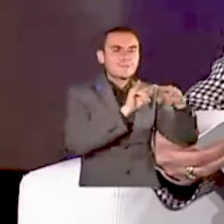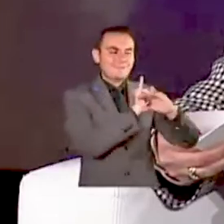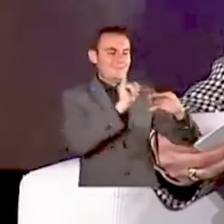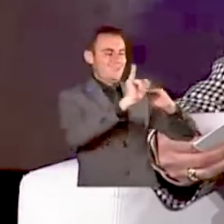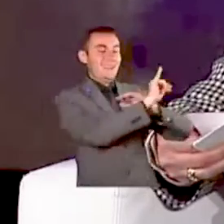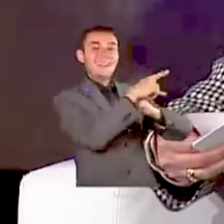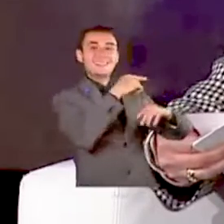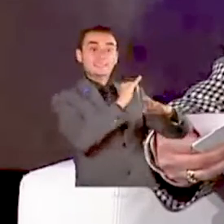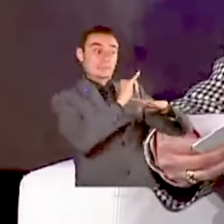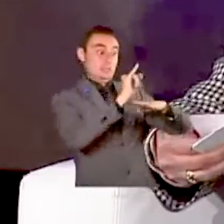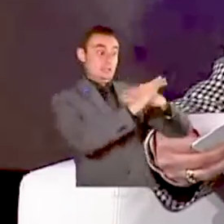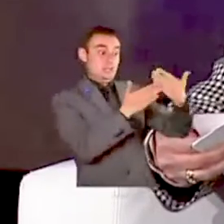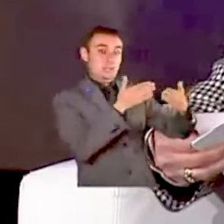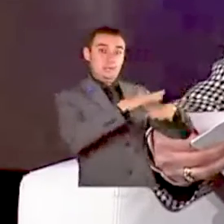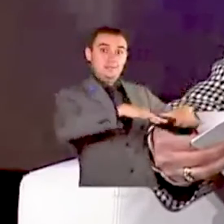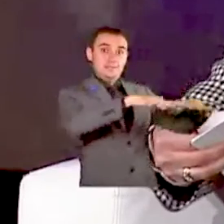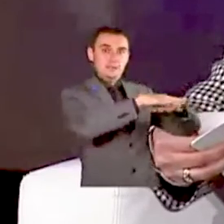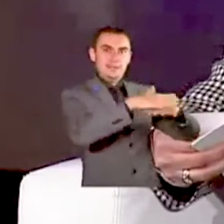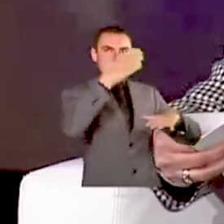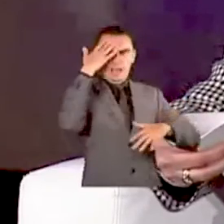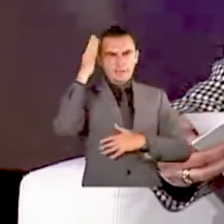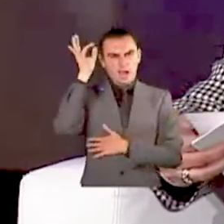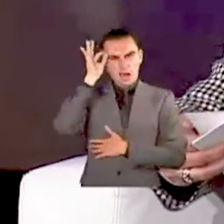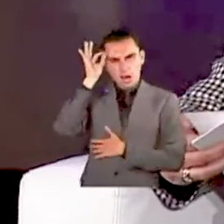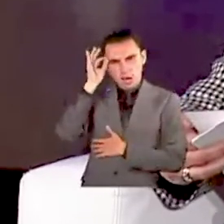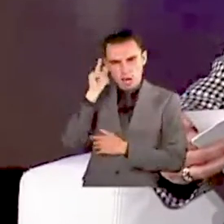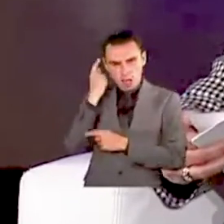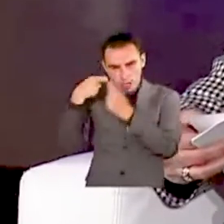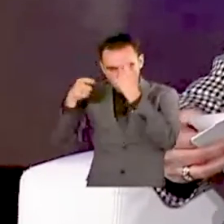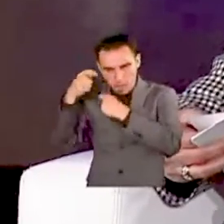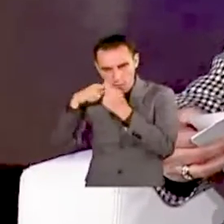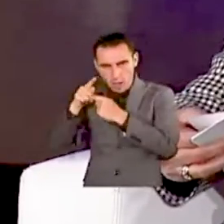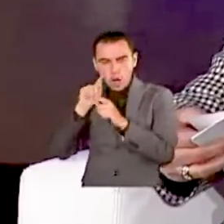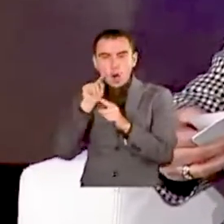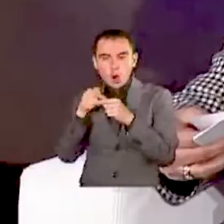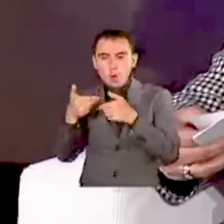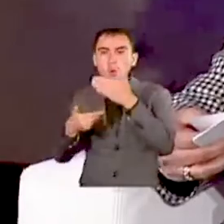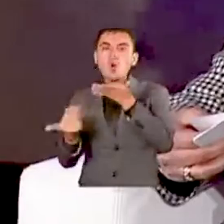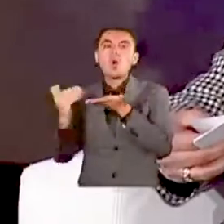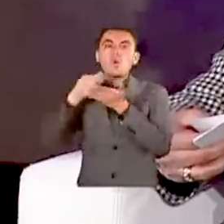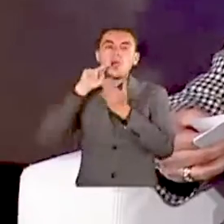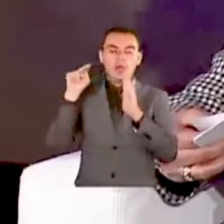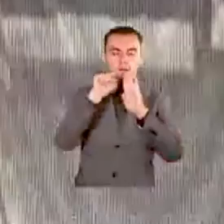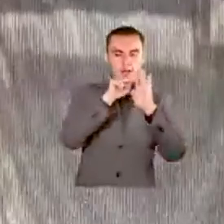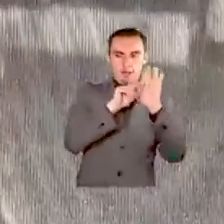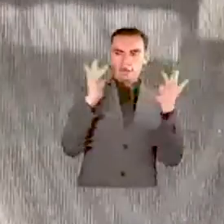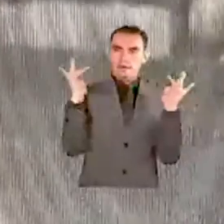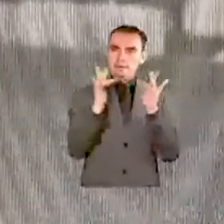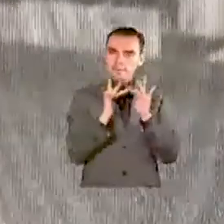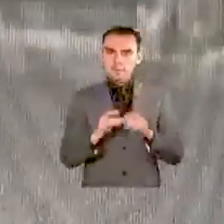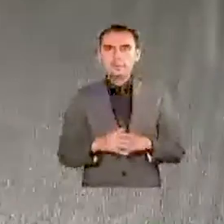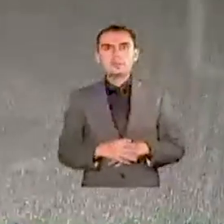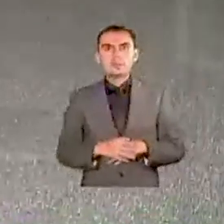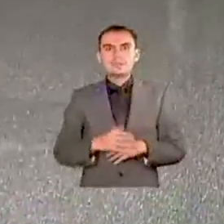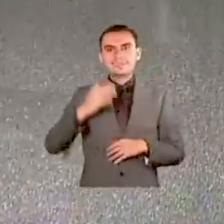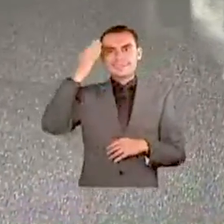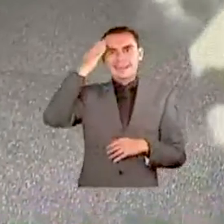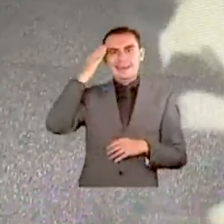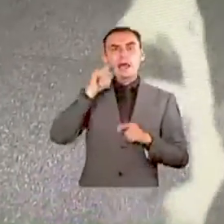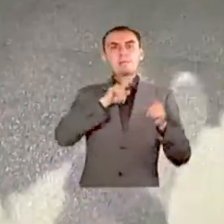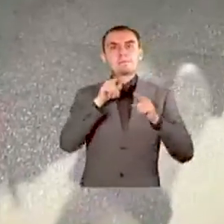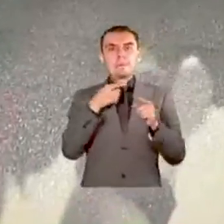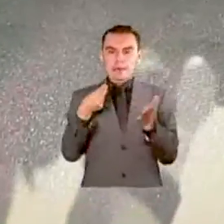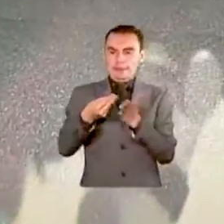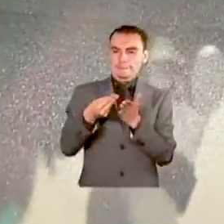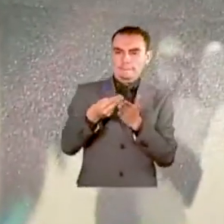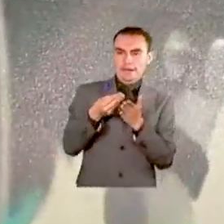Isla, seguimiento a la ley de sustancias psicoactivas para que la reglamente, el tema de confidenciación para el